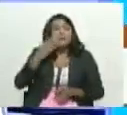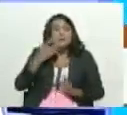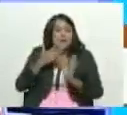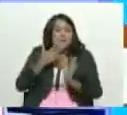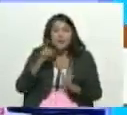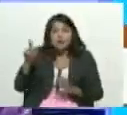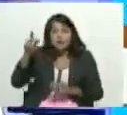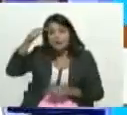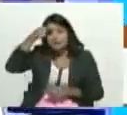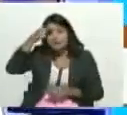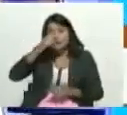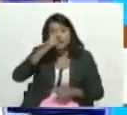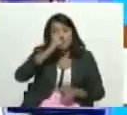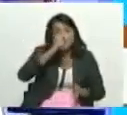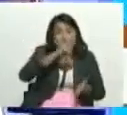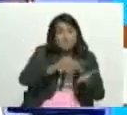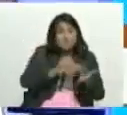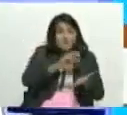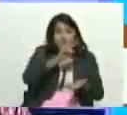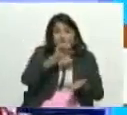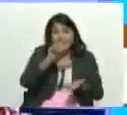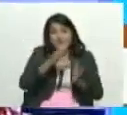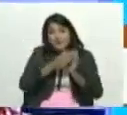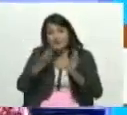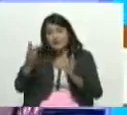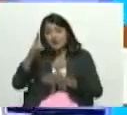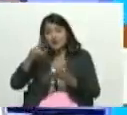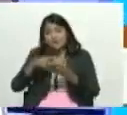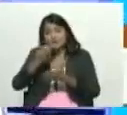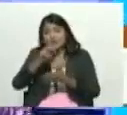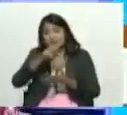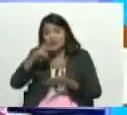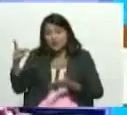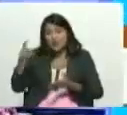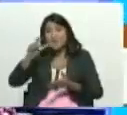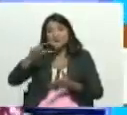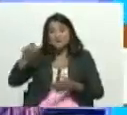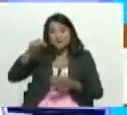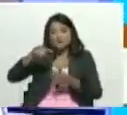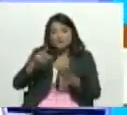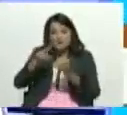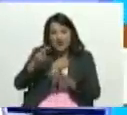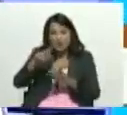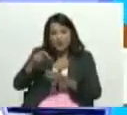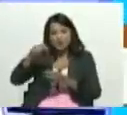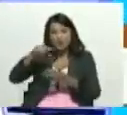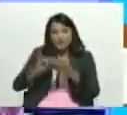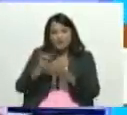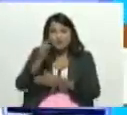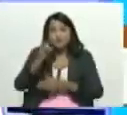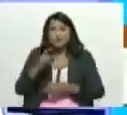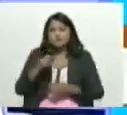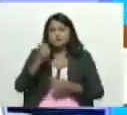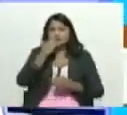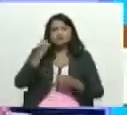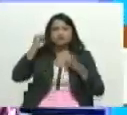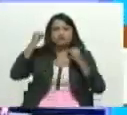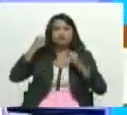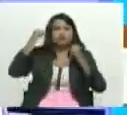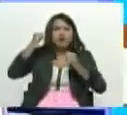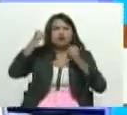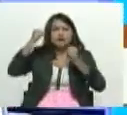2020 a 2021 los agricultores de la India estaban en huelga se fueron a la huelga por